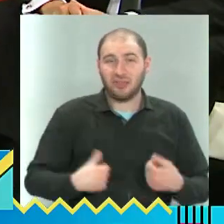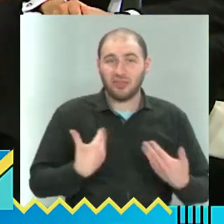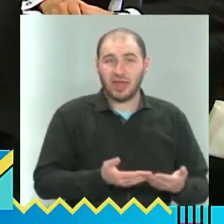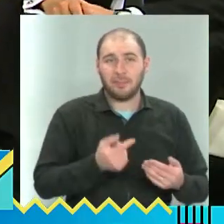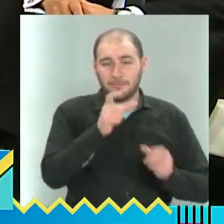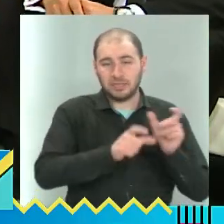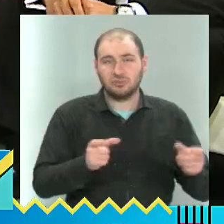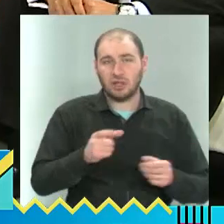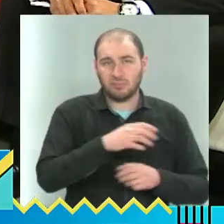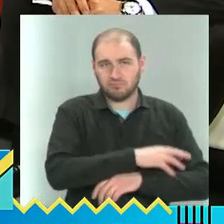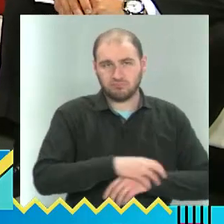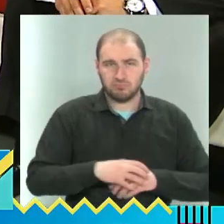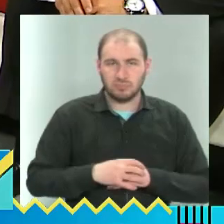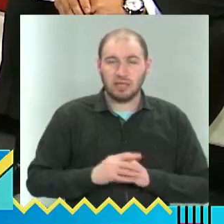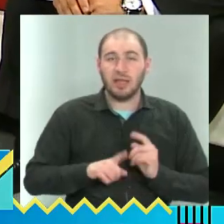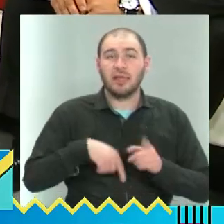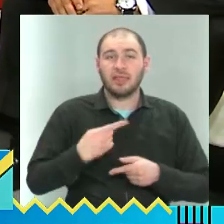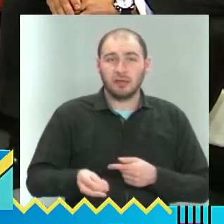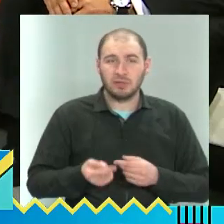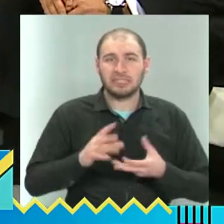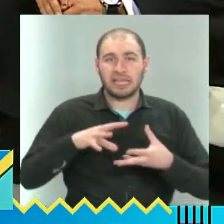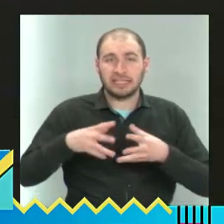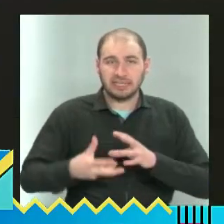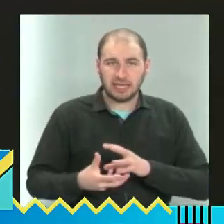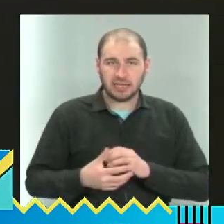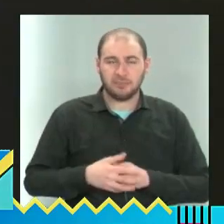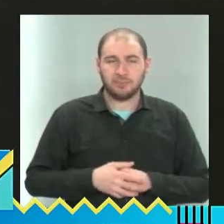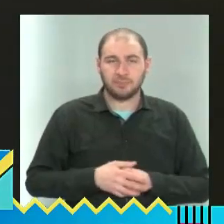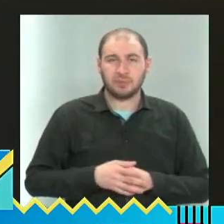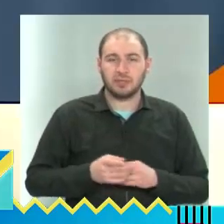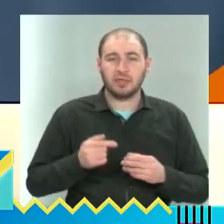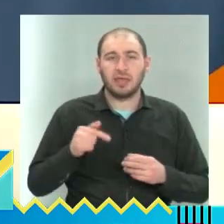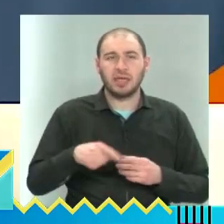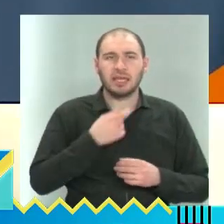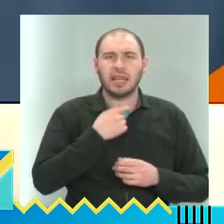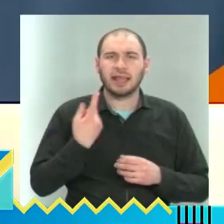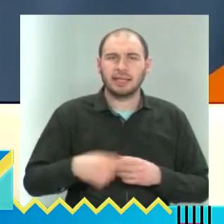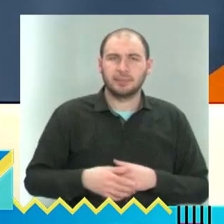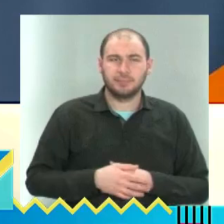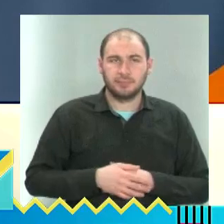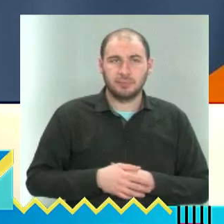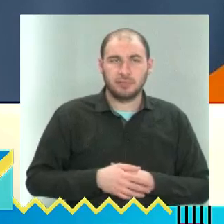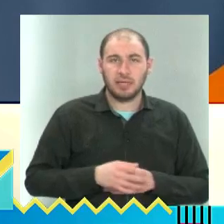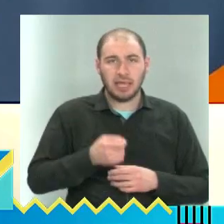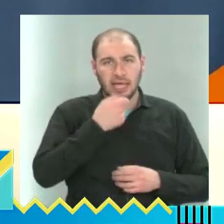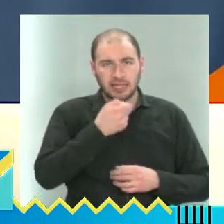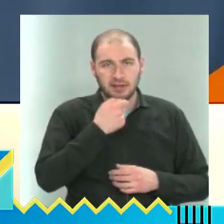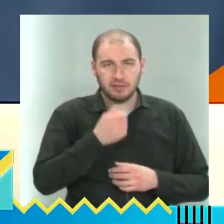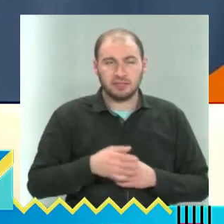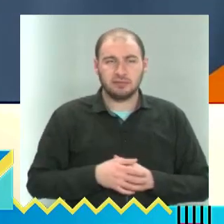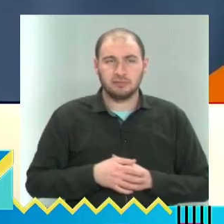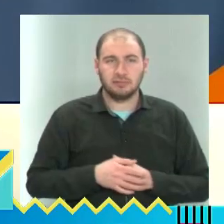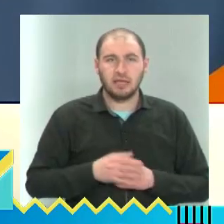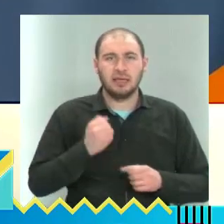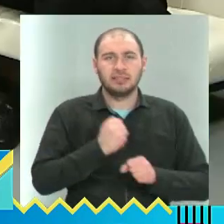tipo de personas vulnerables, y después se elabora una estrategia donde se intenta, a partir de entrevistas, de